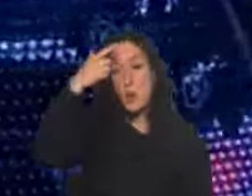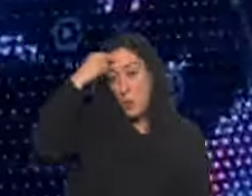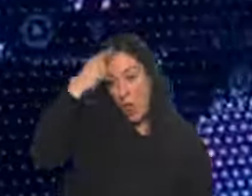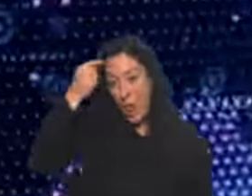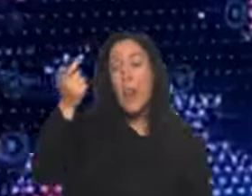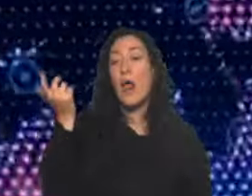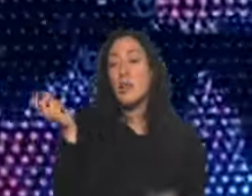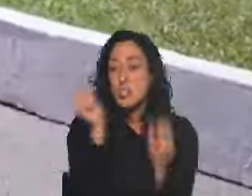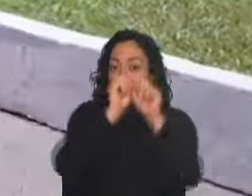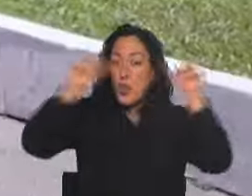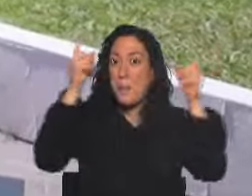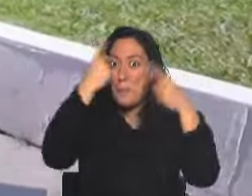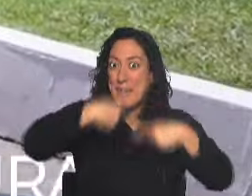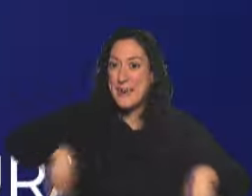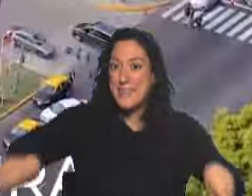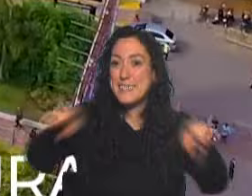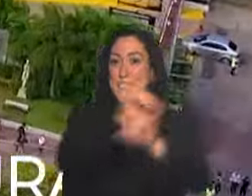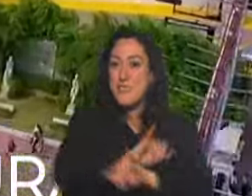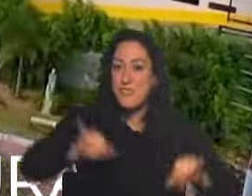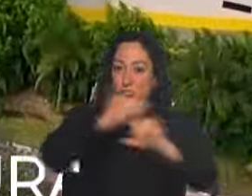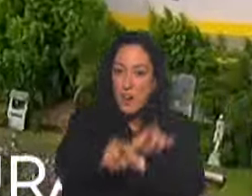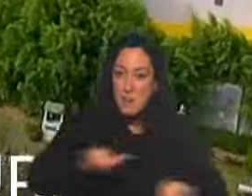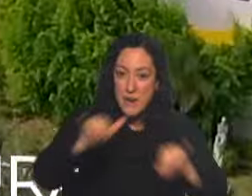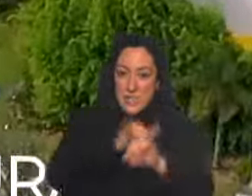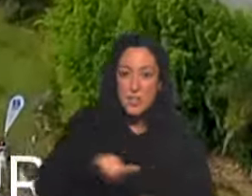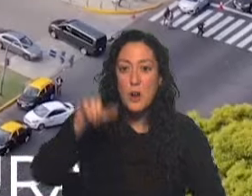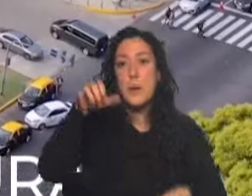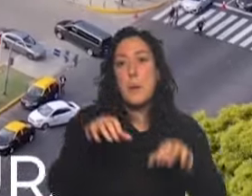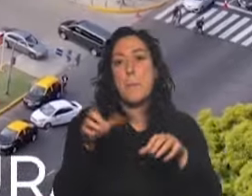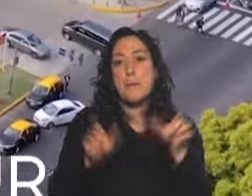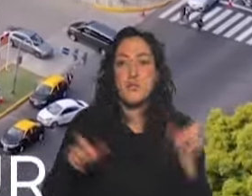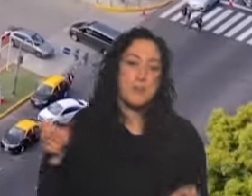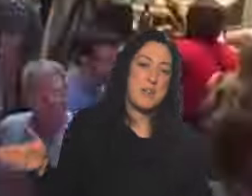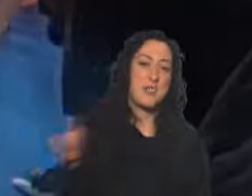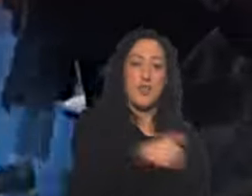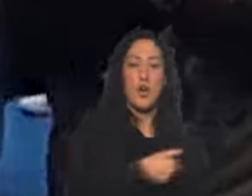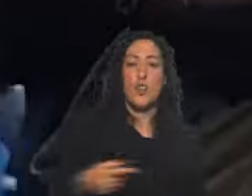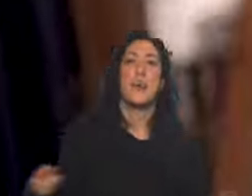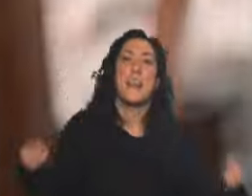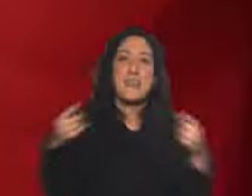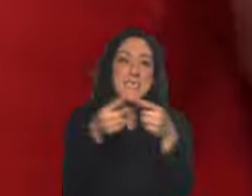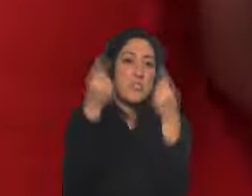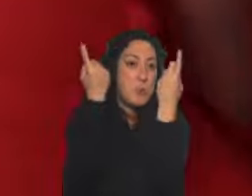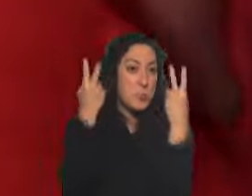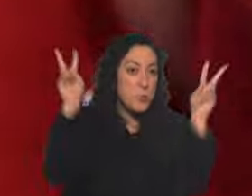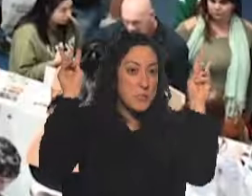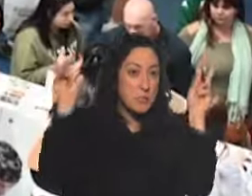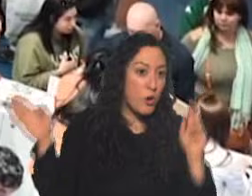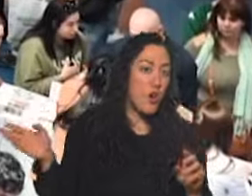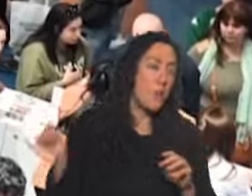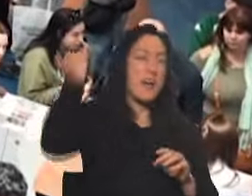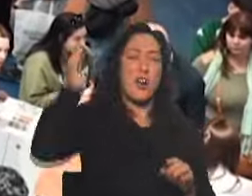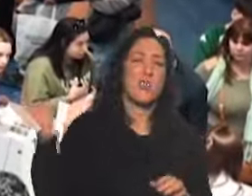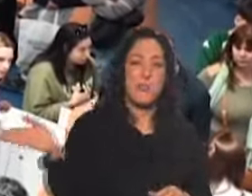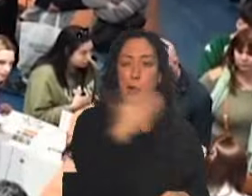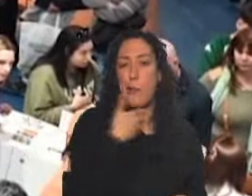muchísimas sorpresas e información para todas las personas. Los mejores destinos turísticos estarán en La Rural. Se